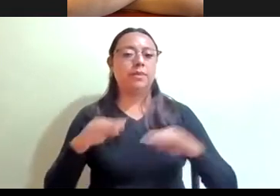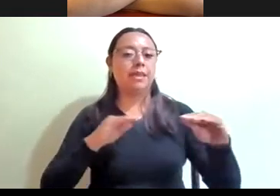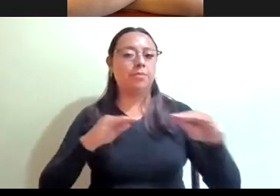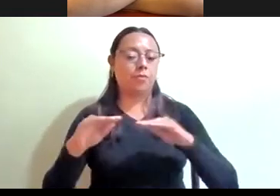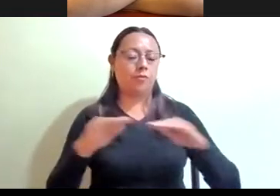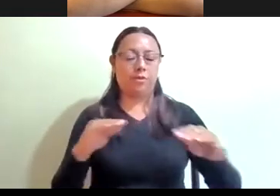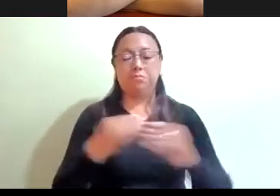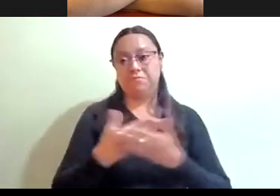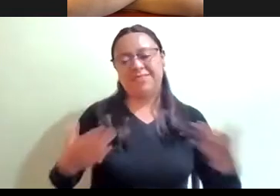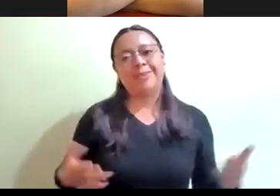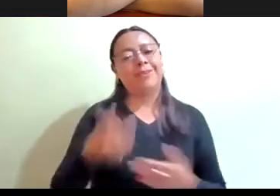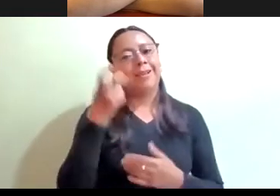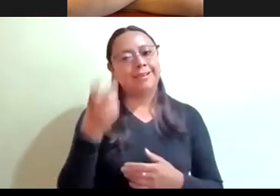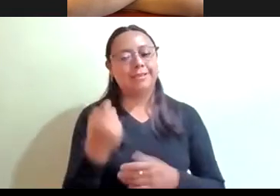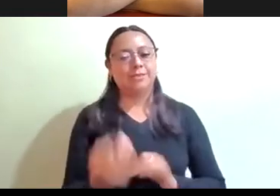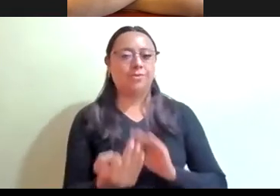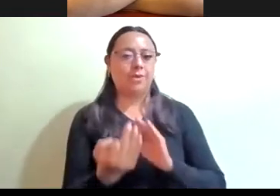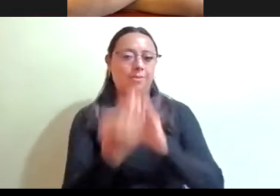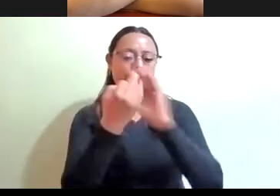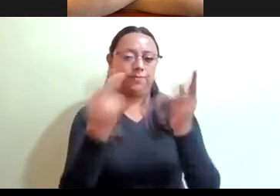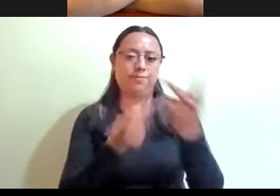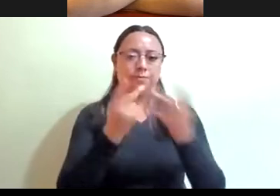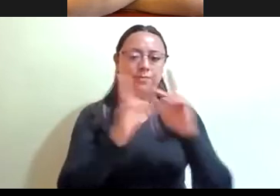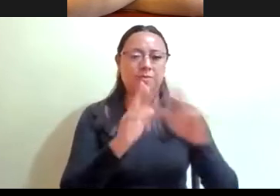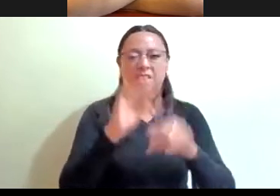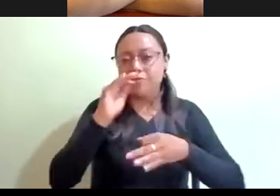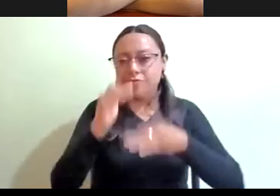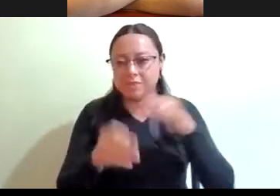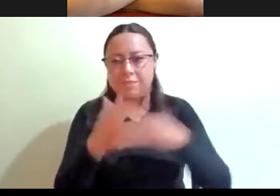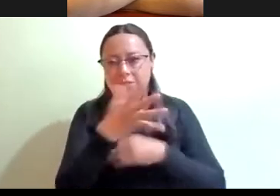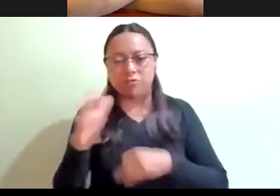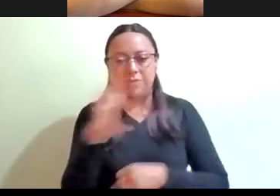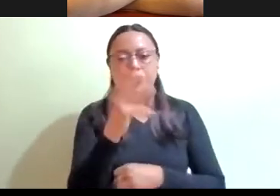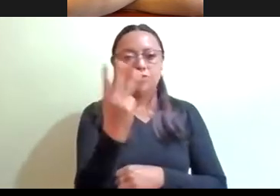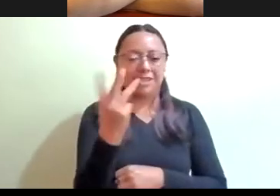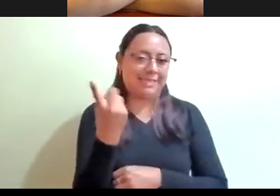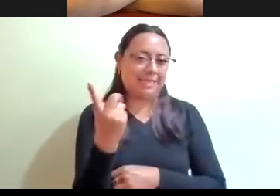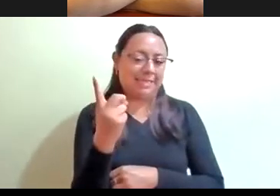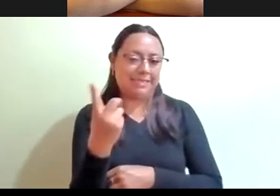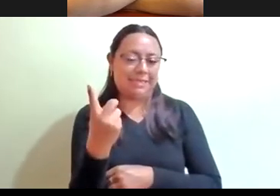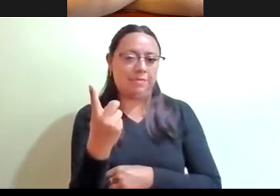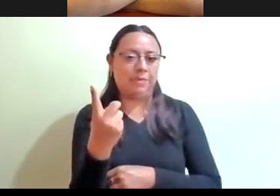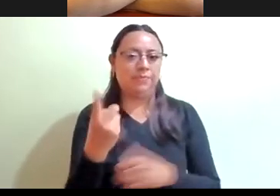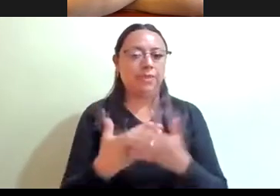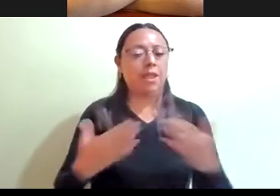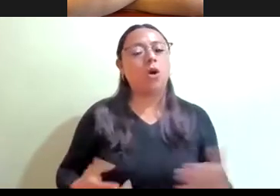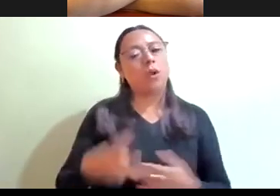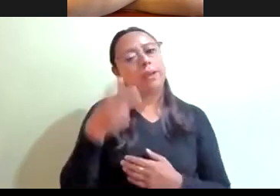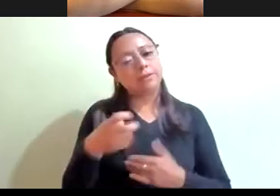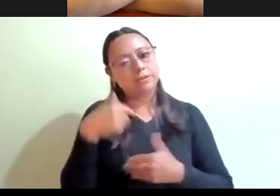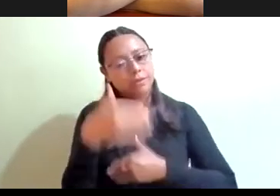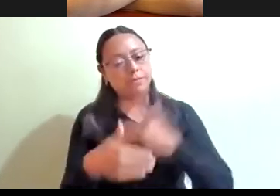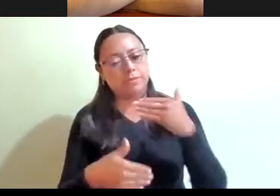comparecencias ya al final, por el 3 de diciembre, que no estaríamos en este proceso